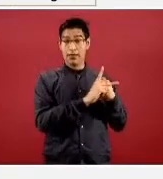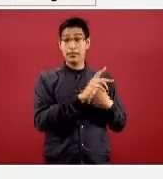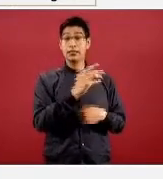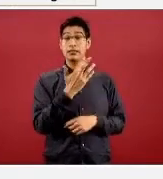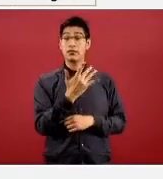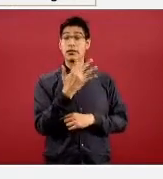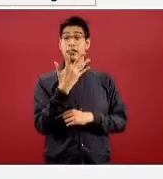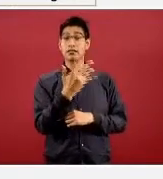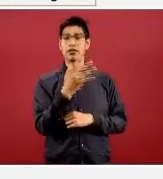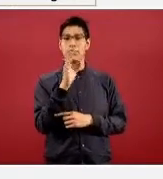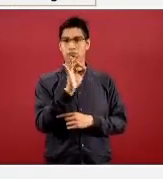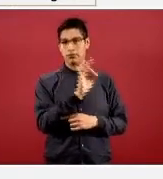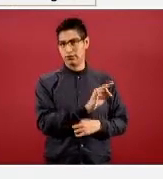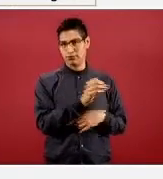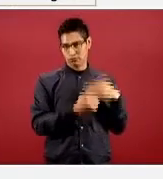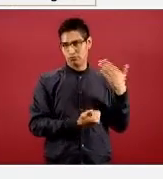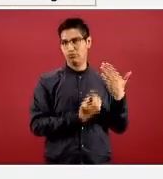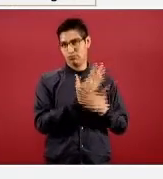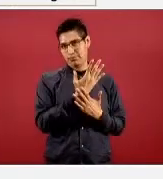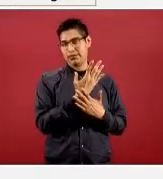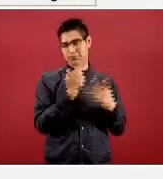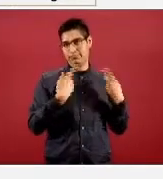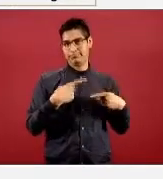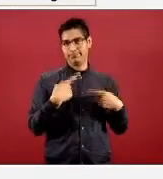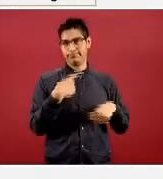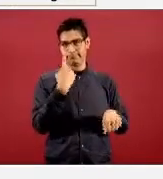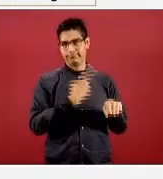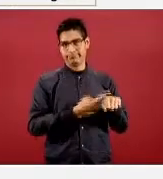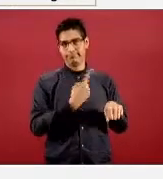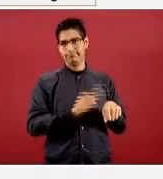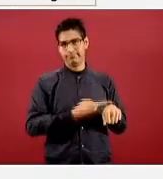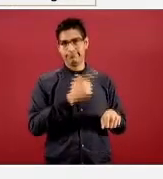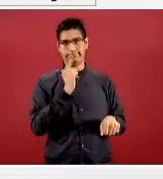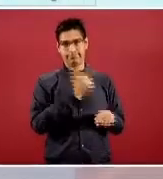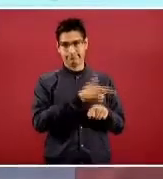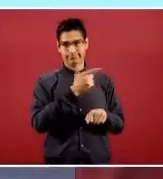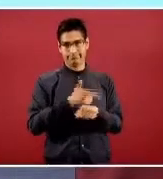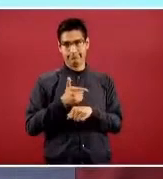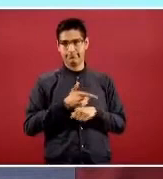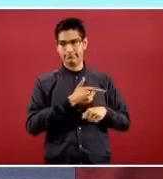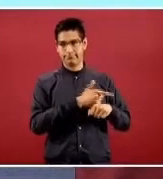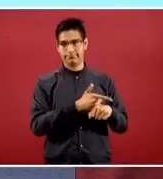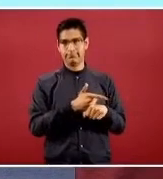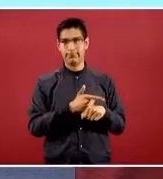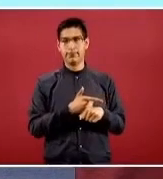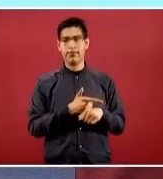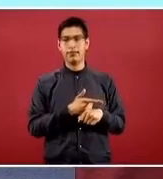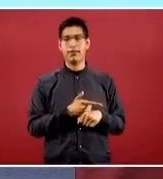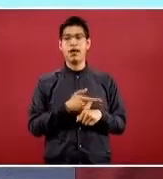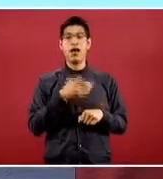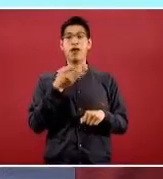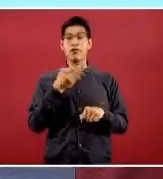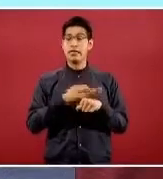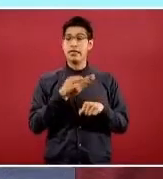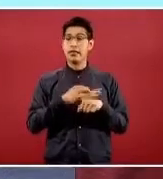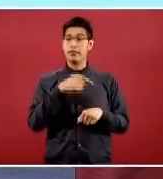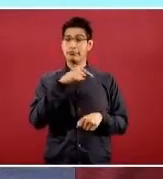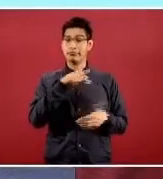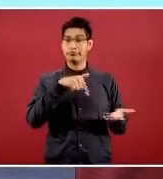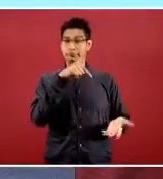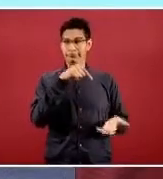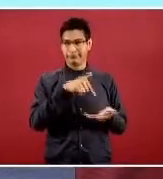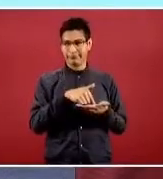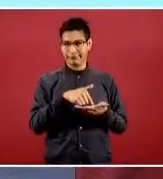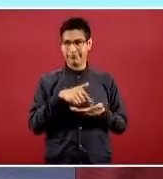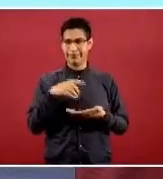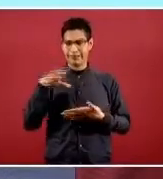los nuevos casos, es decir, de los casos confirmados en las últimas 24 horas. Actualmente es precisamente la región de las Américas